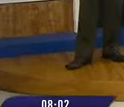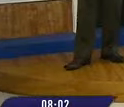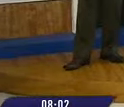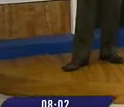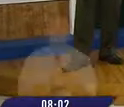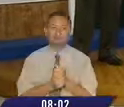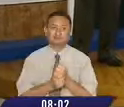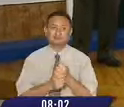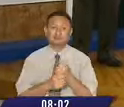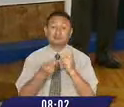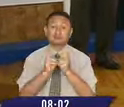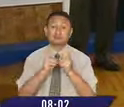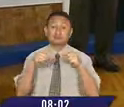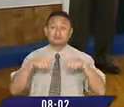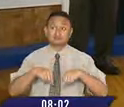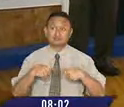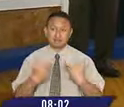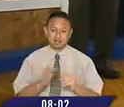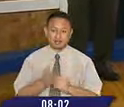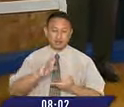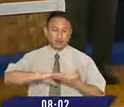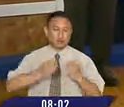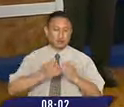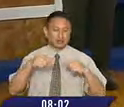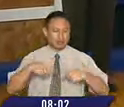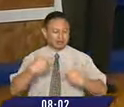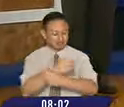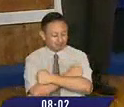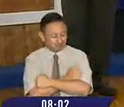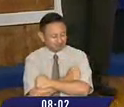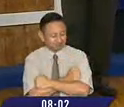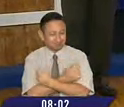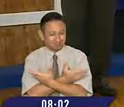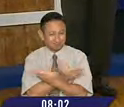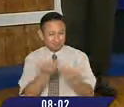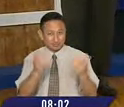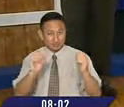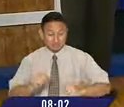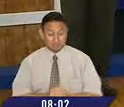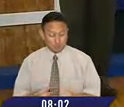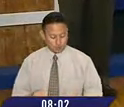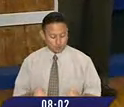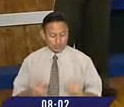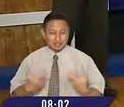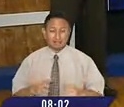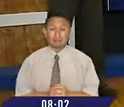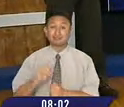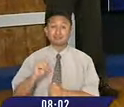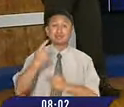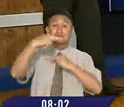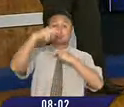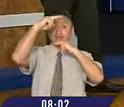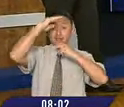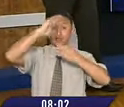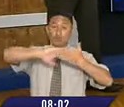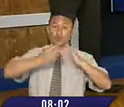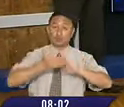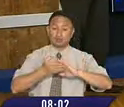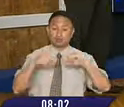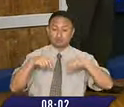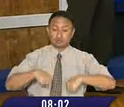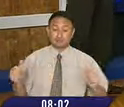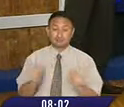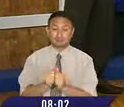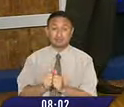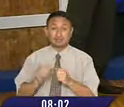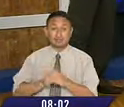Y vecinos queridos, nada como estar en comunidad, mandarles un abrazo enorme, grande, caluroso. Llega el primer noticiero de la comunidad. Hoy nos acompaña Sofía